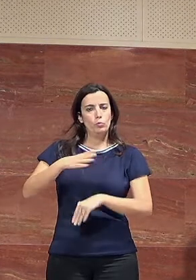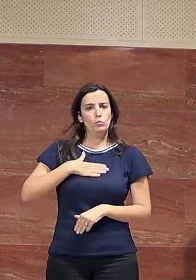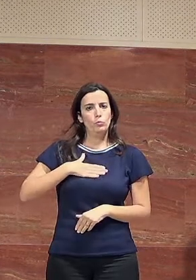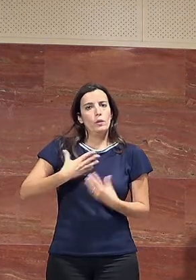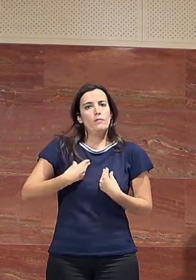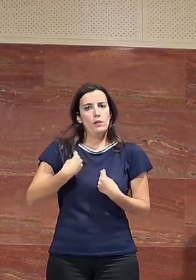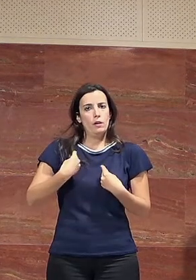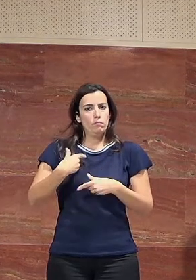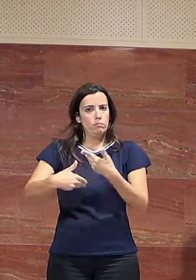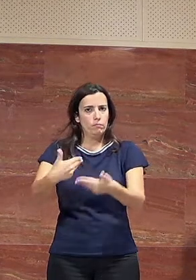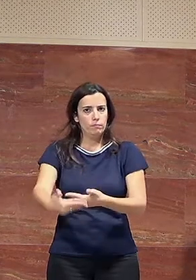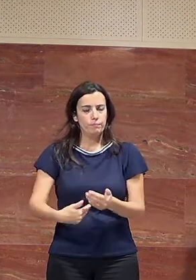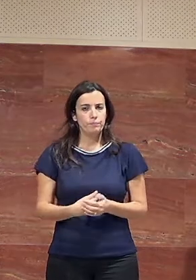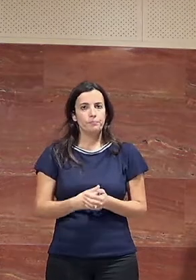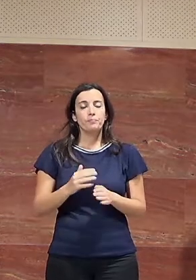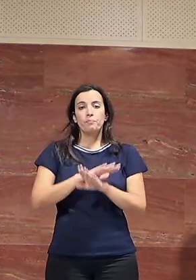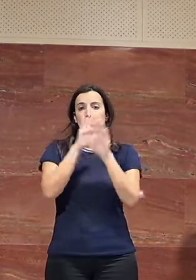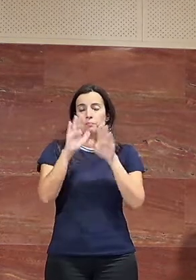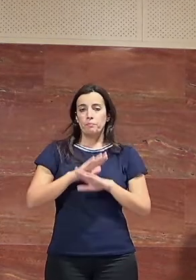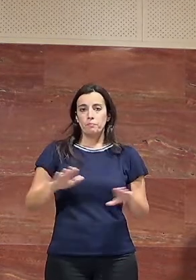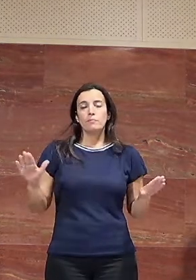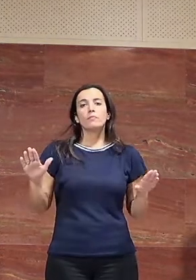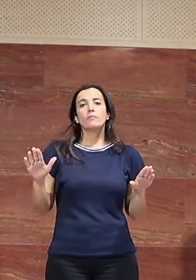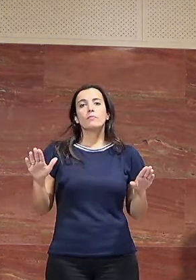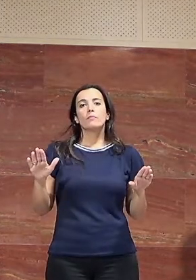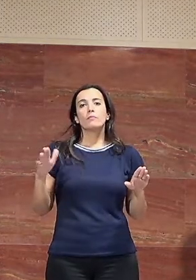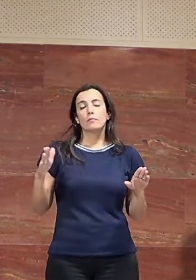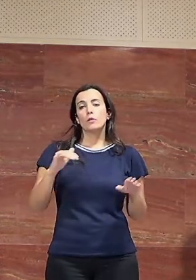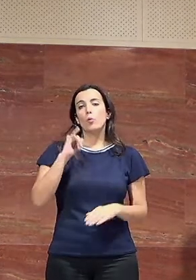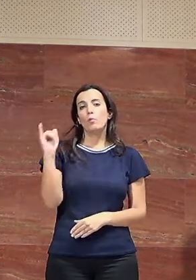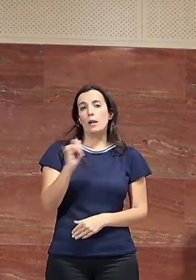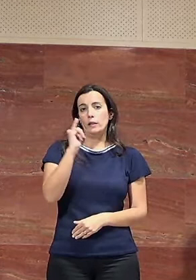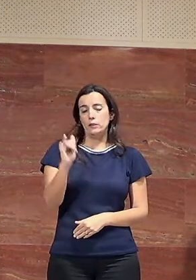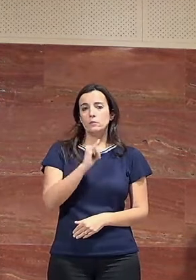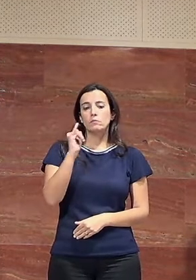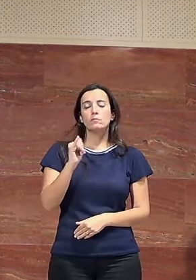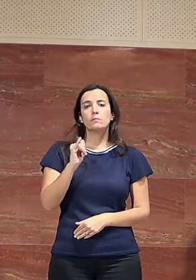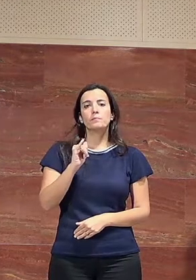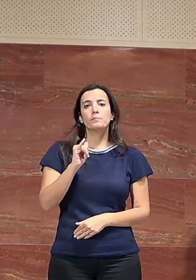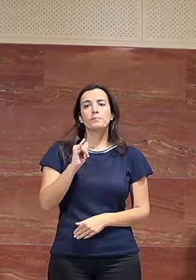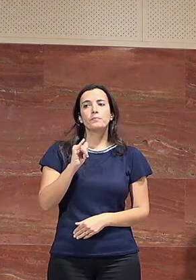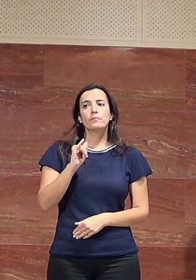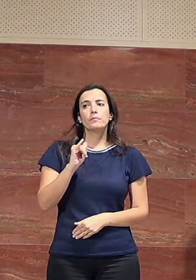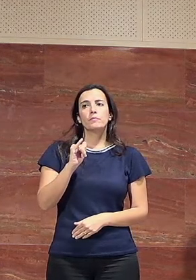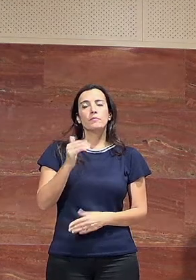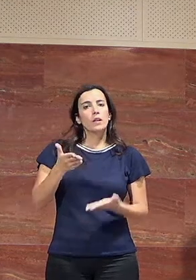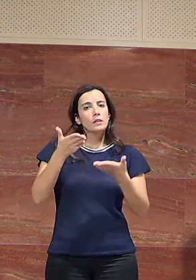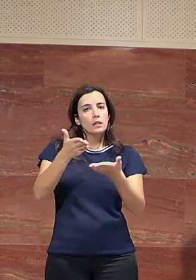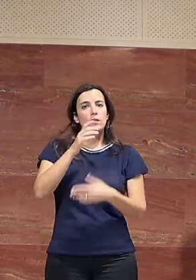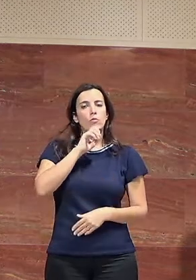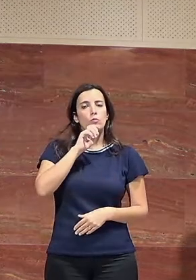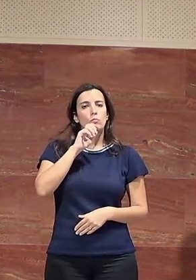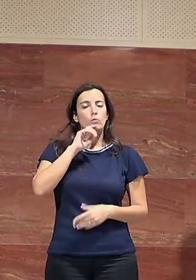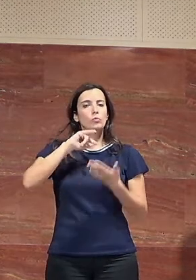cotidiana. Y finalmente, en estos senior cohousing o en estos jubilares, la asistencia se plantea como un sistema de